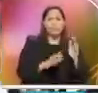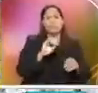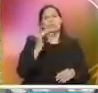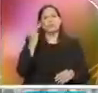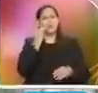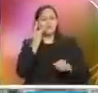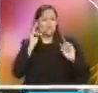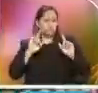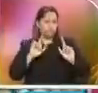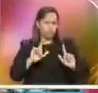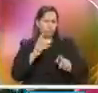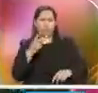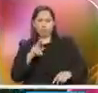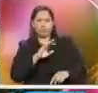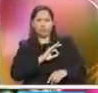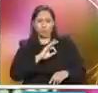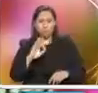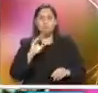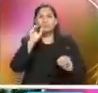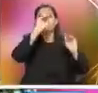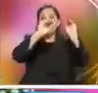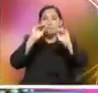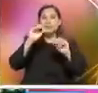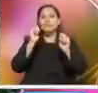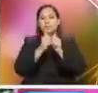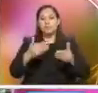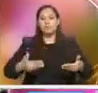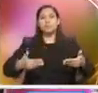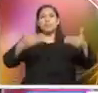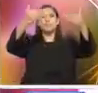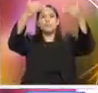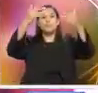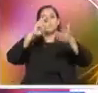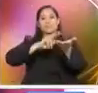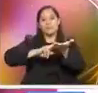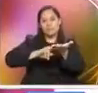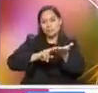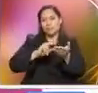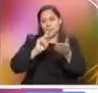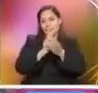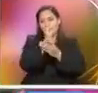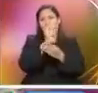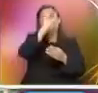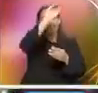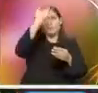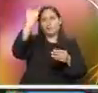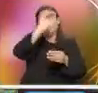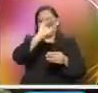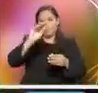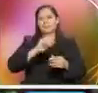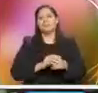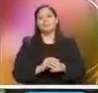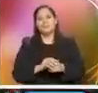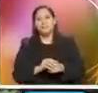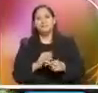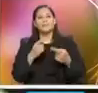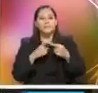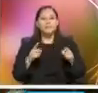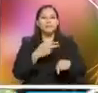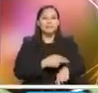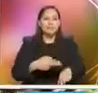sofisticada y elaborada, incluso puedes complementarla con muros verdes también, es decir, hay como varios procesos de